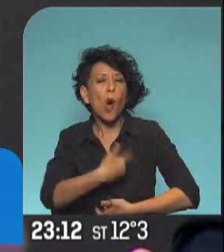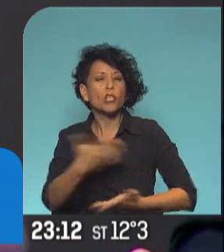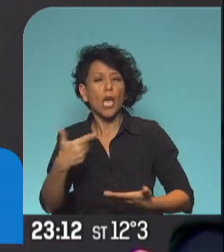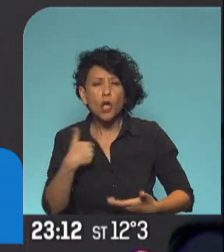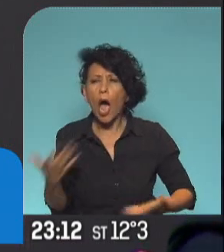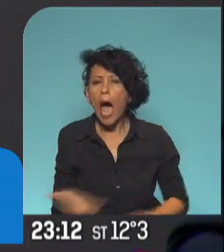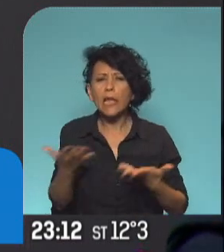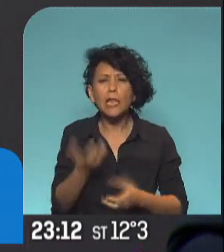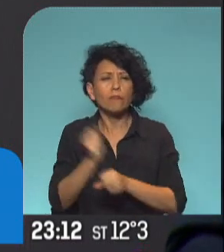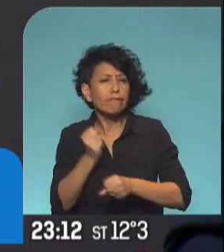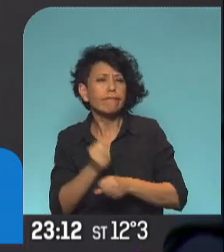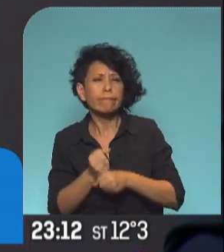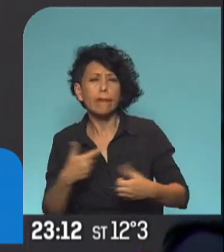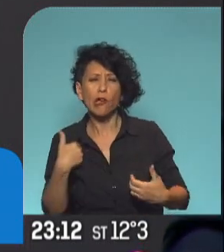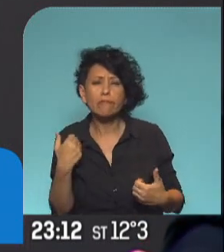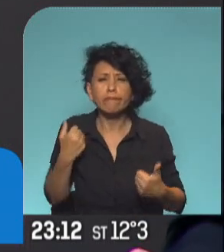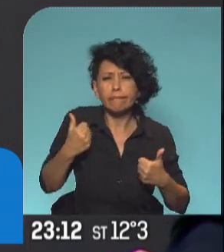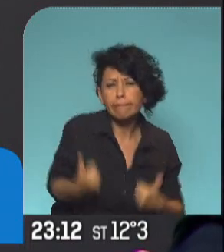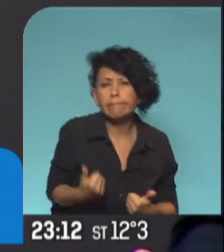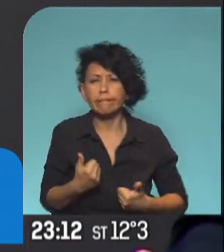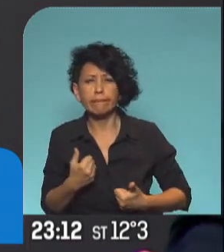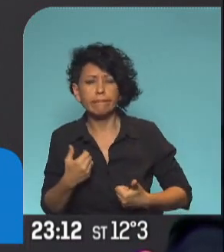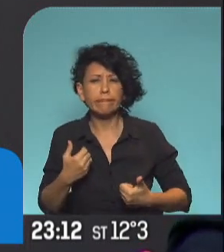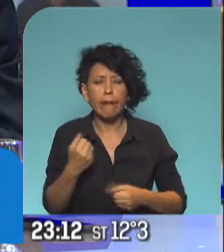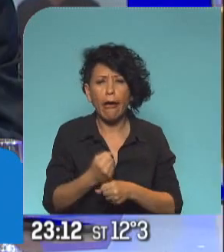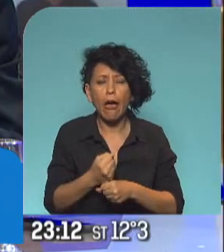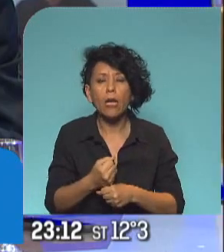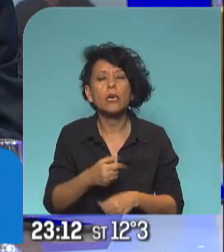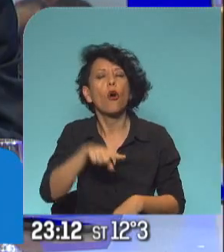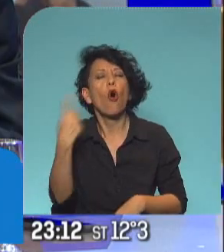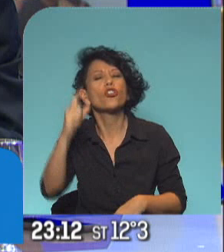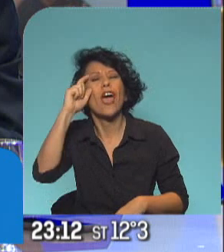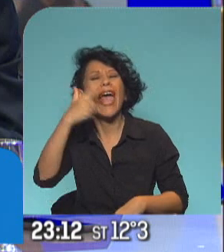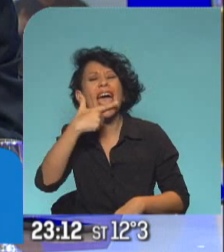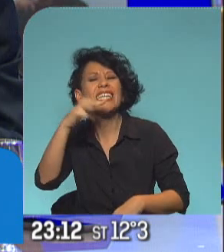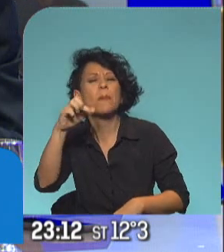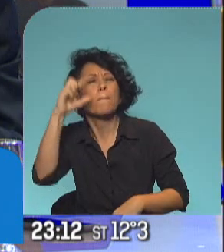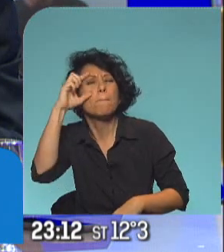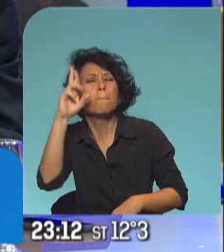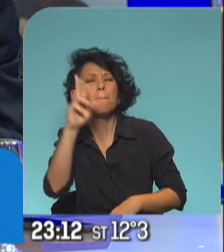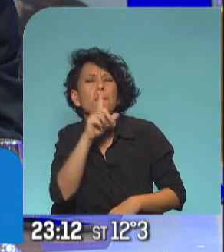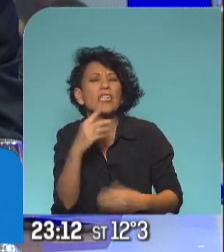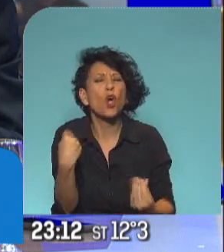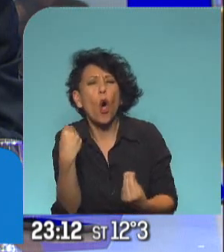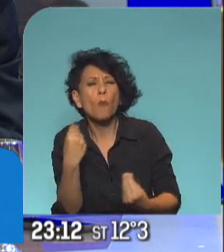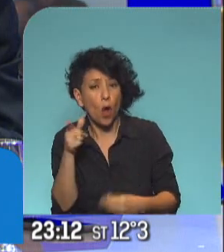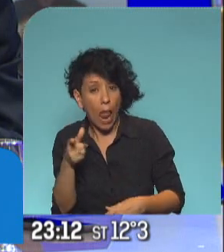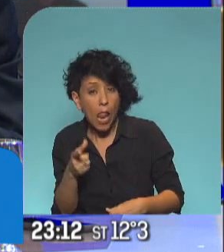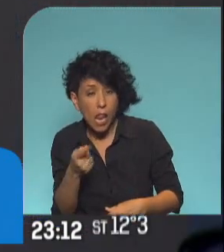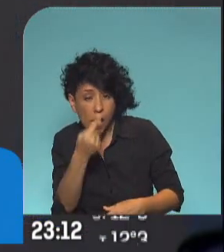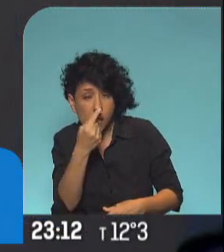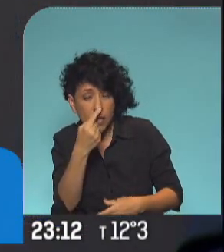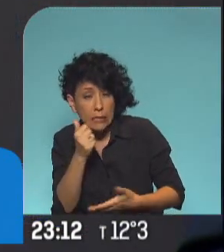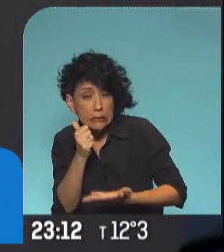y que era un tejano que venía con todo. ¿Y Esper dónde lo ubicaríamos ahí? Porque Bueno, puede ser justamente. el aspirante Exactamente. o el